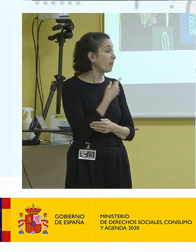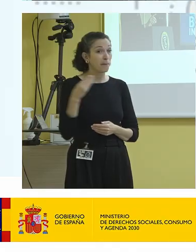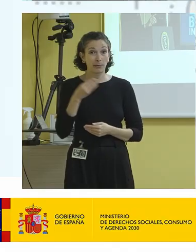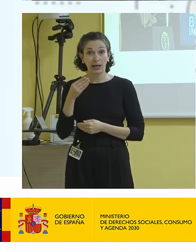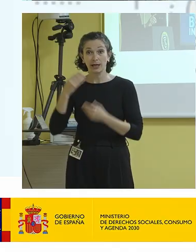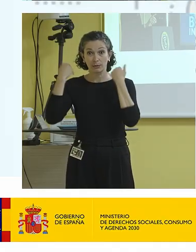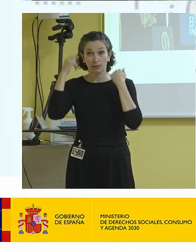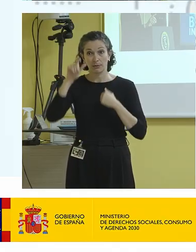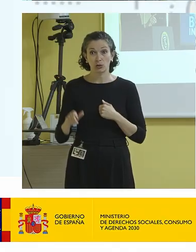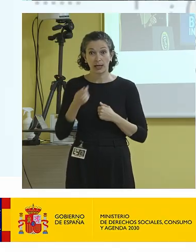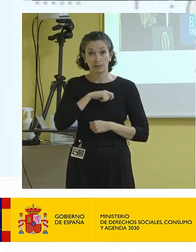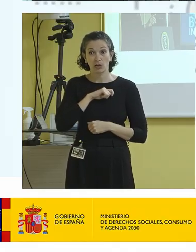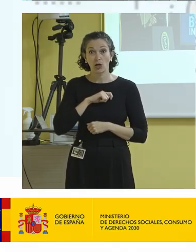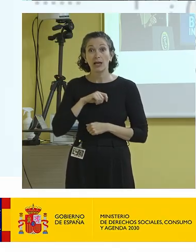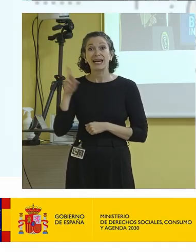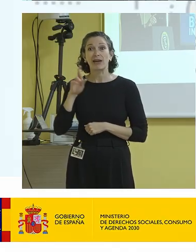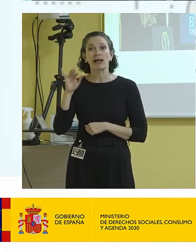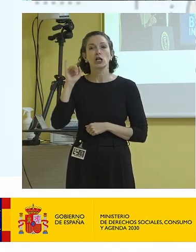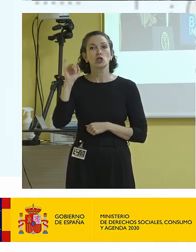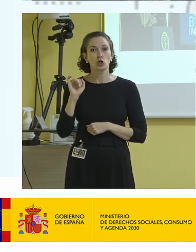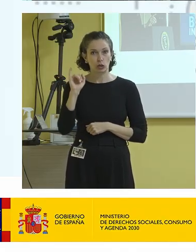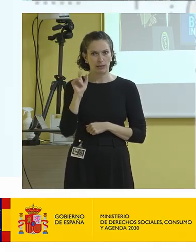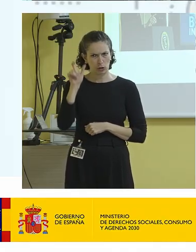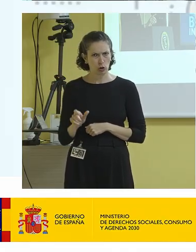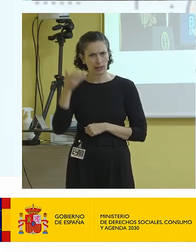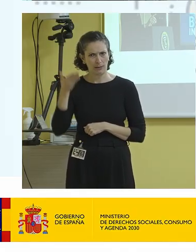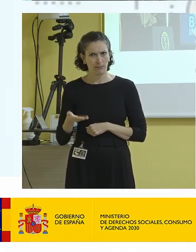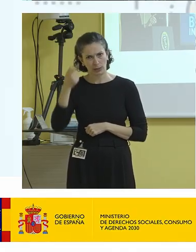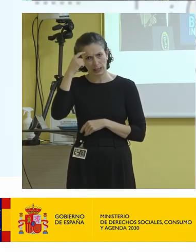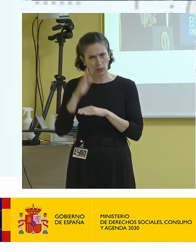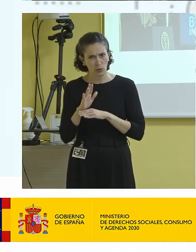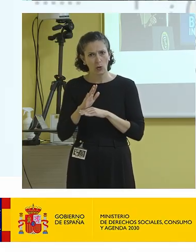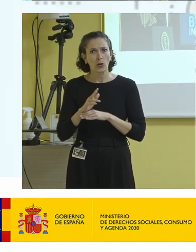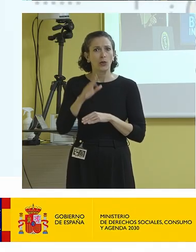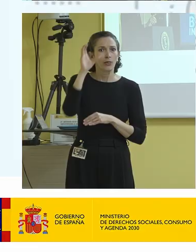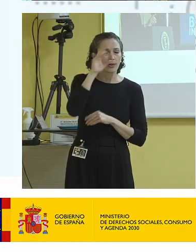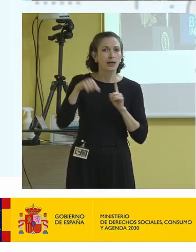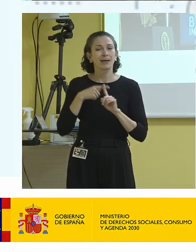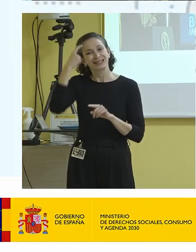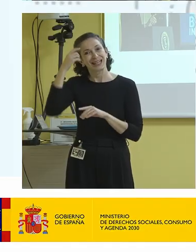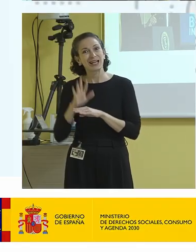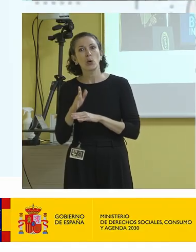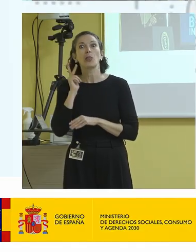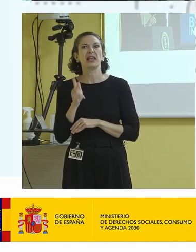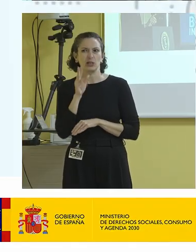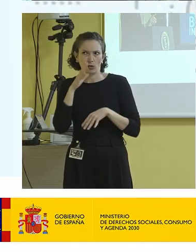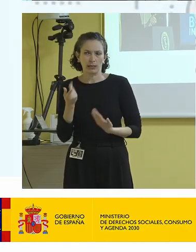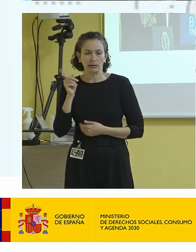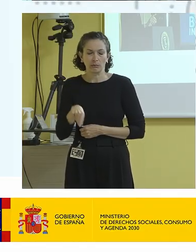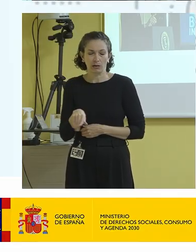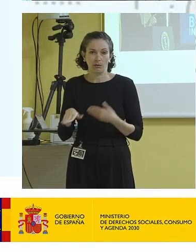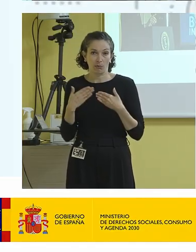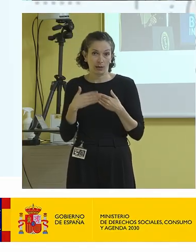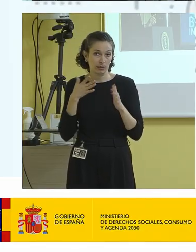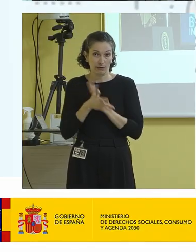español, que es Rafael Yuste, ni más ni menos una figura en todo el tema de neurociencia y neuroderechos, que es algo que está también muy de moda ahora. Es el siglo de